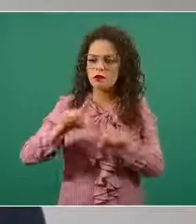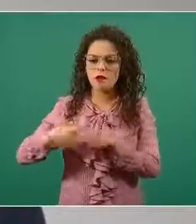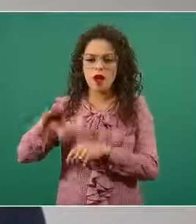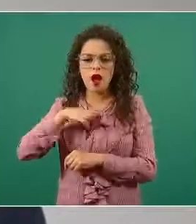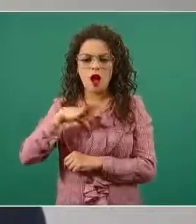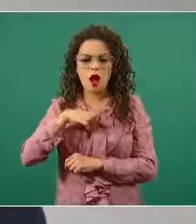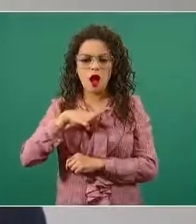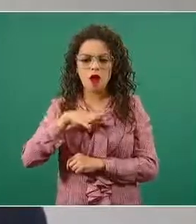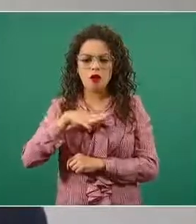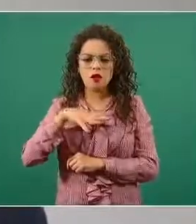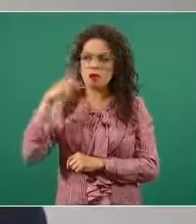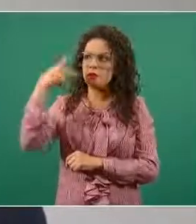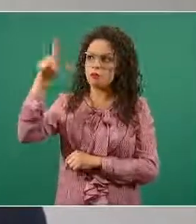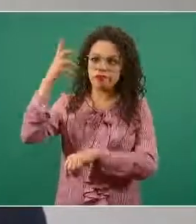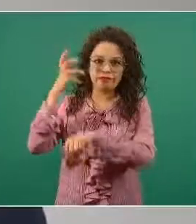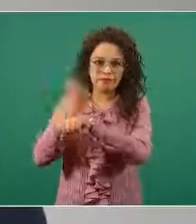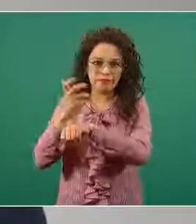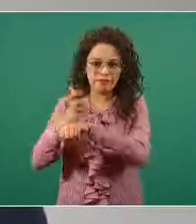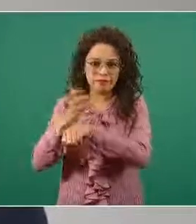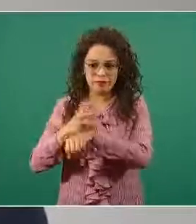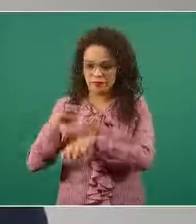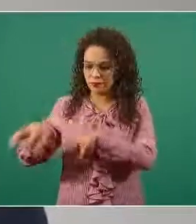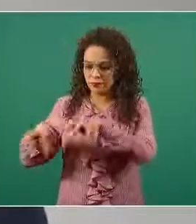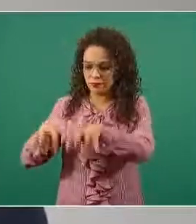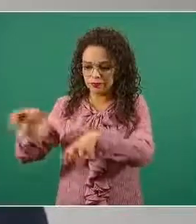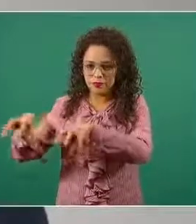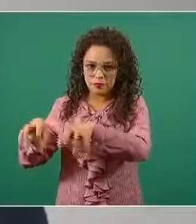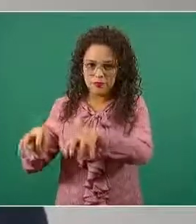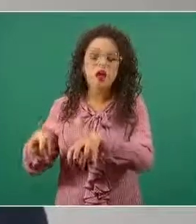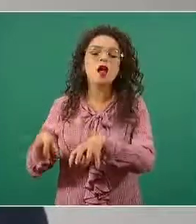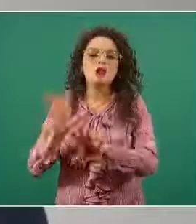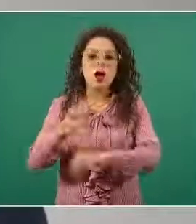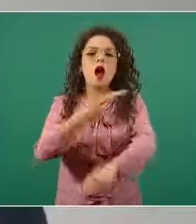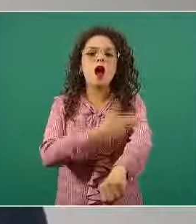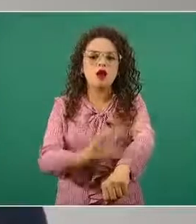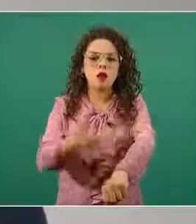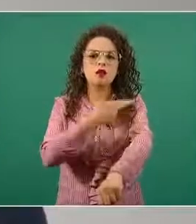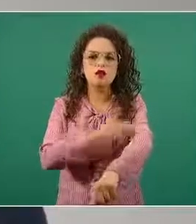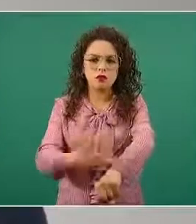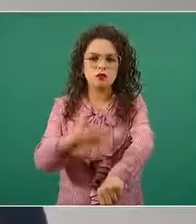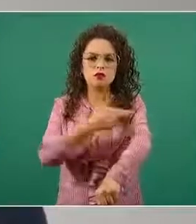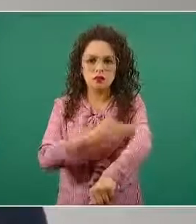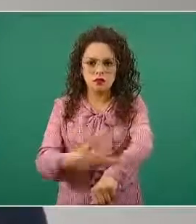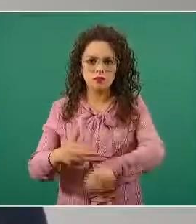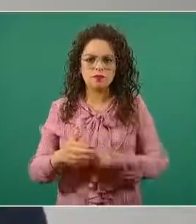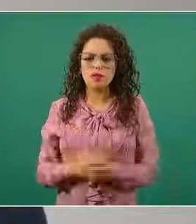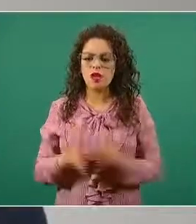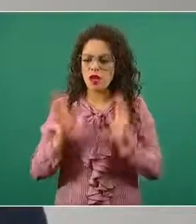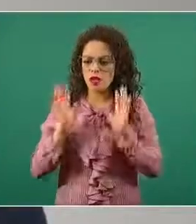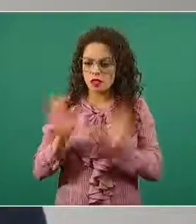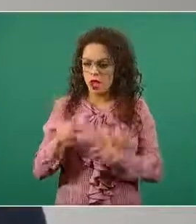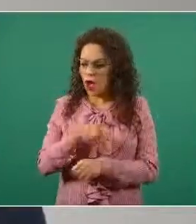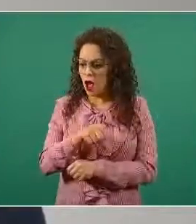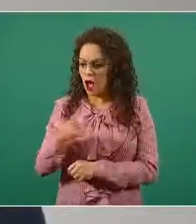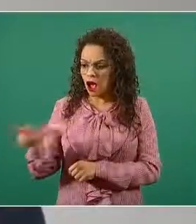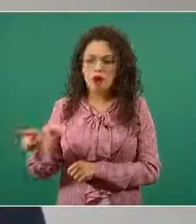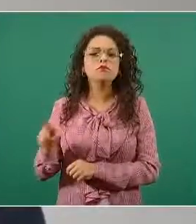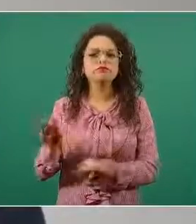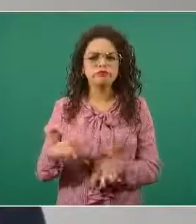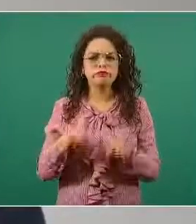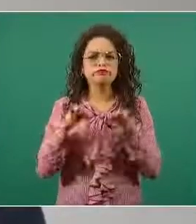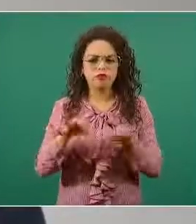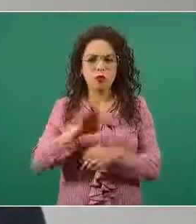territorio de los Estados Unidos de América, y en muchos de ellos han podido realizar estas gestiones para